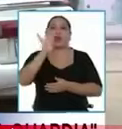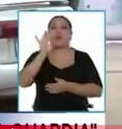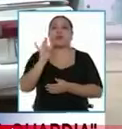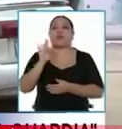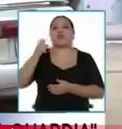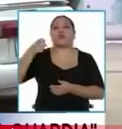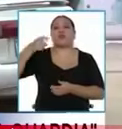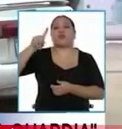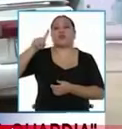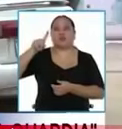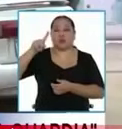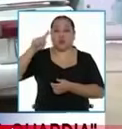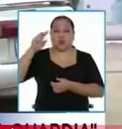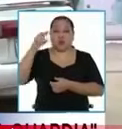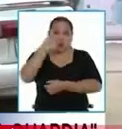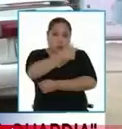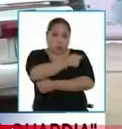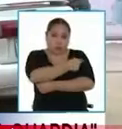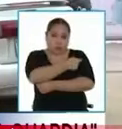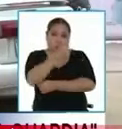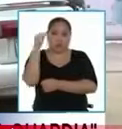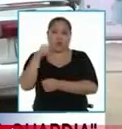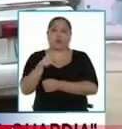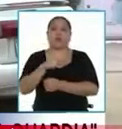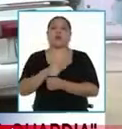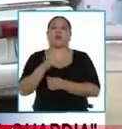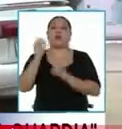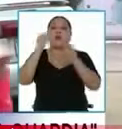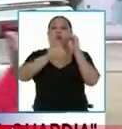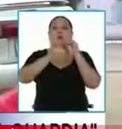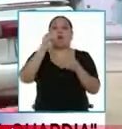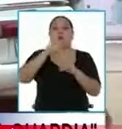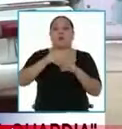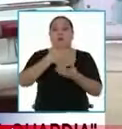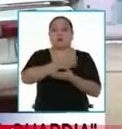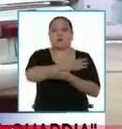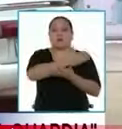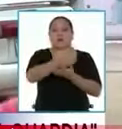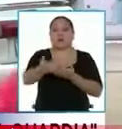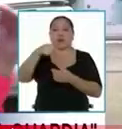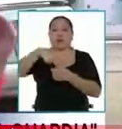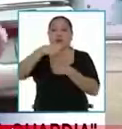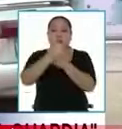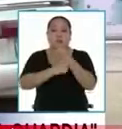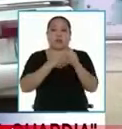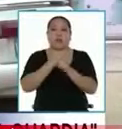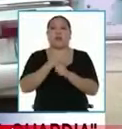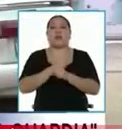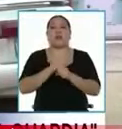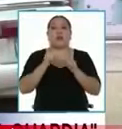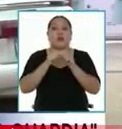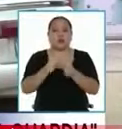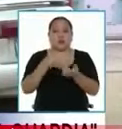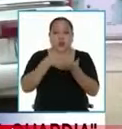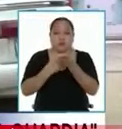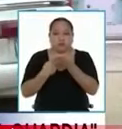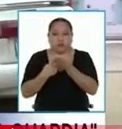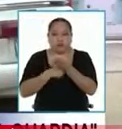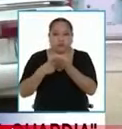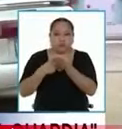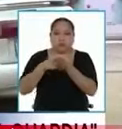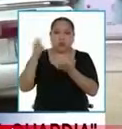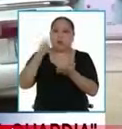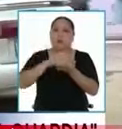48 millones de dosis de vacunas que se van a aplicar a lo largo del año y seguimos